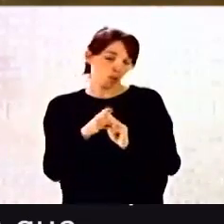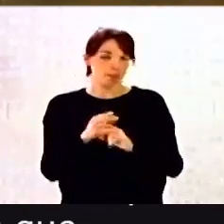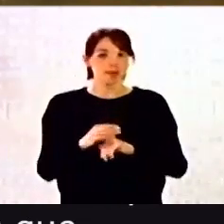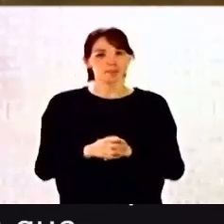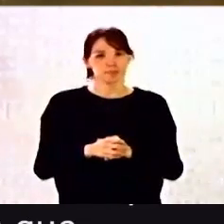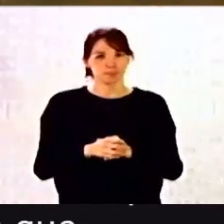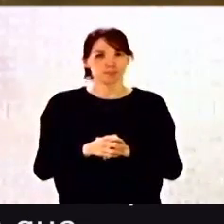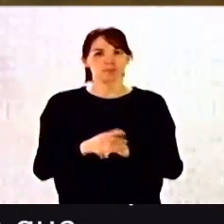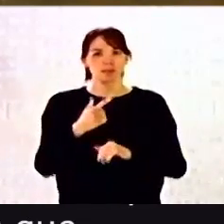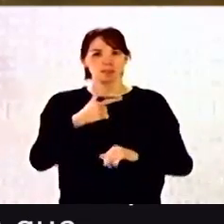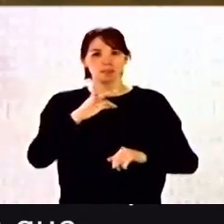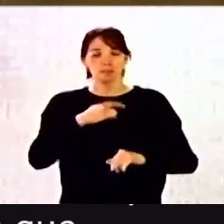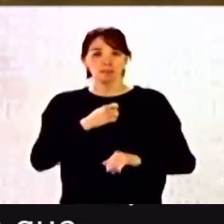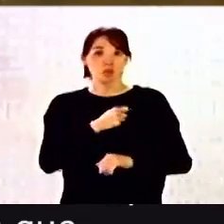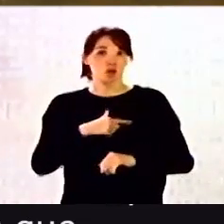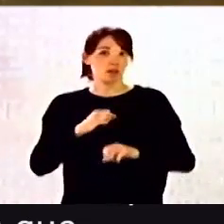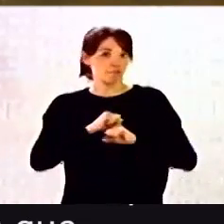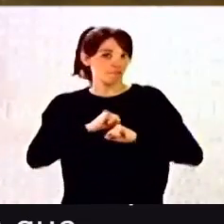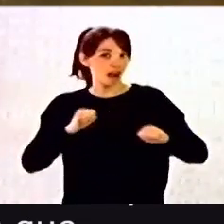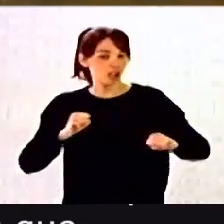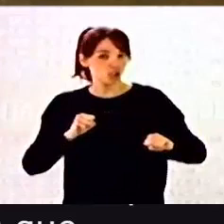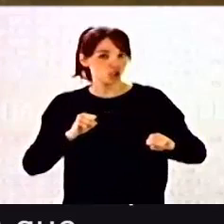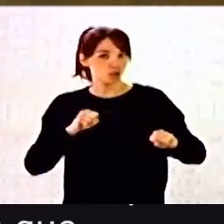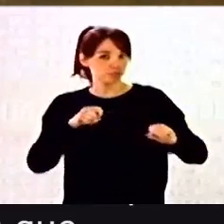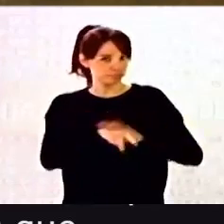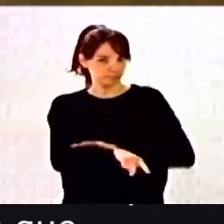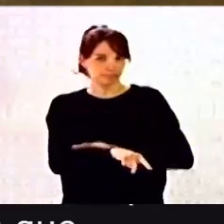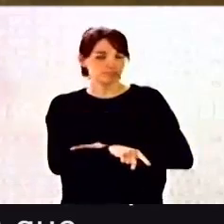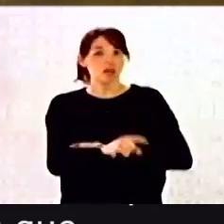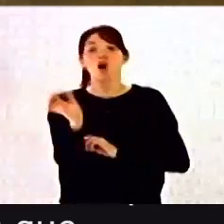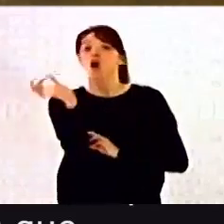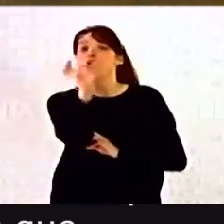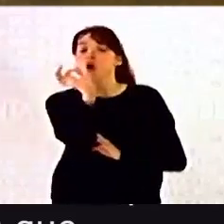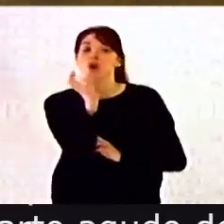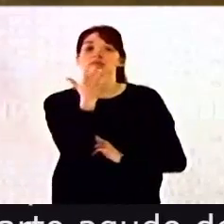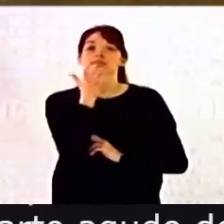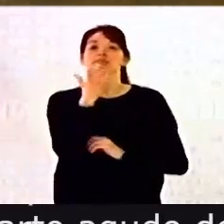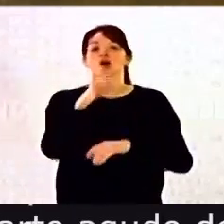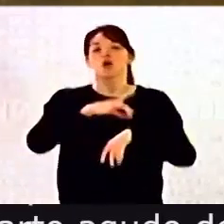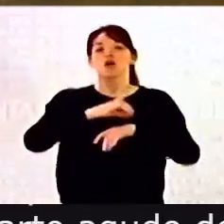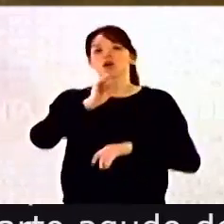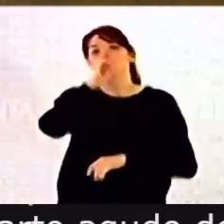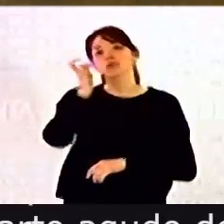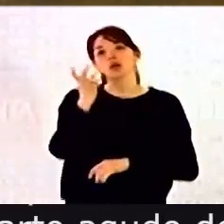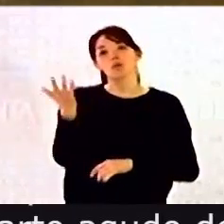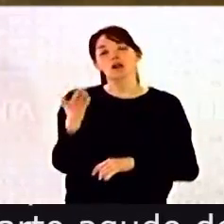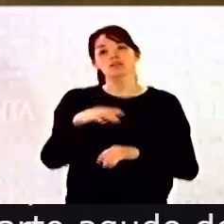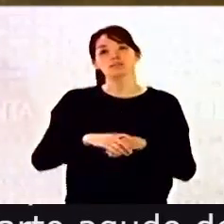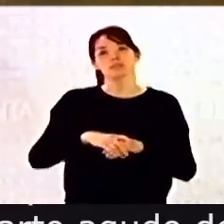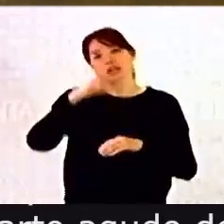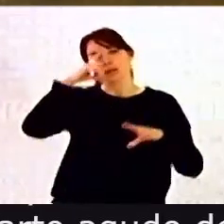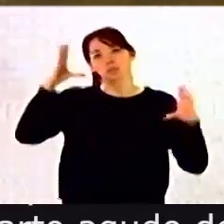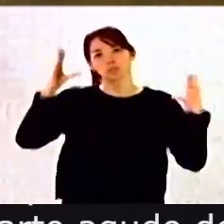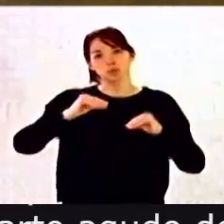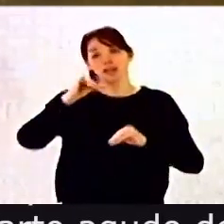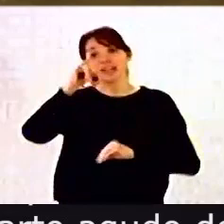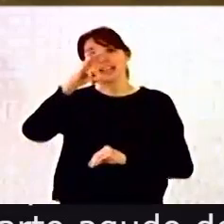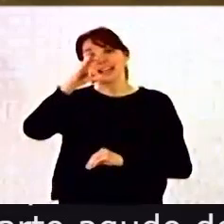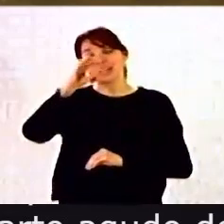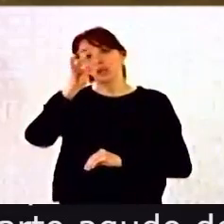refiriendo al infarto agudo de miocardio o me estoy refiriendo al ictus, dos